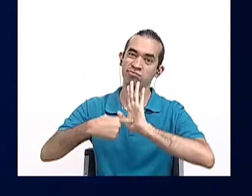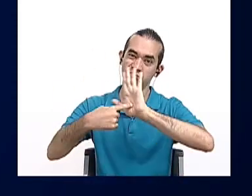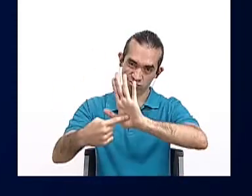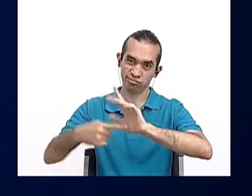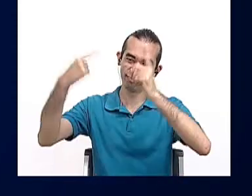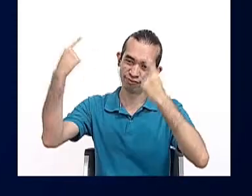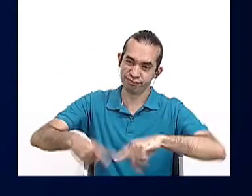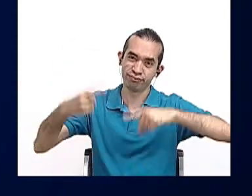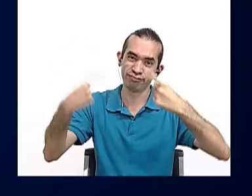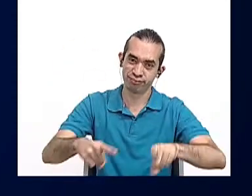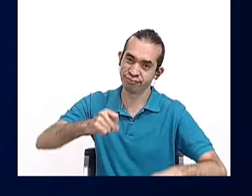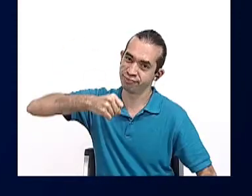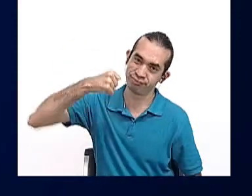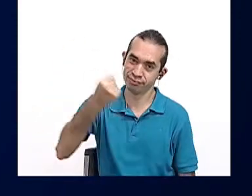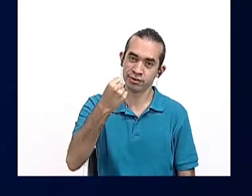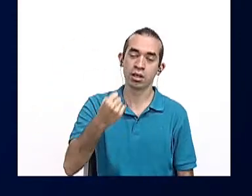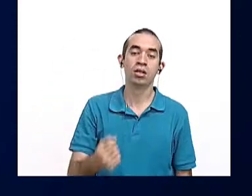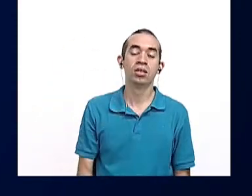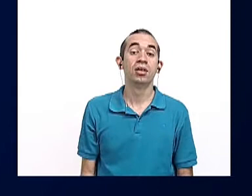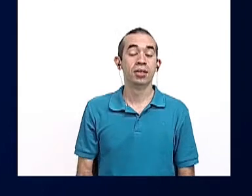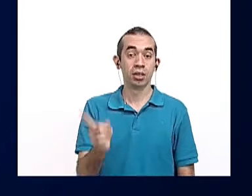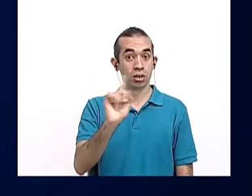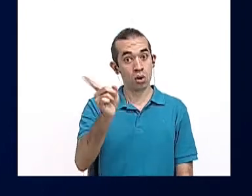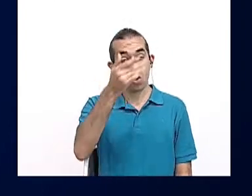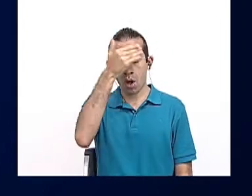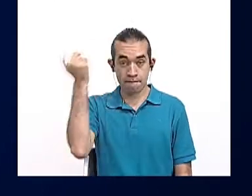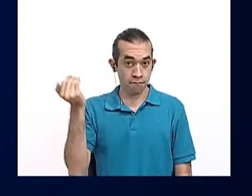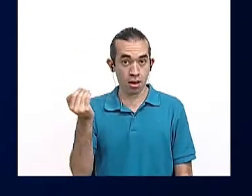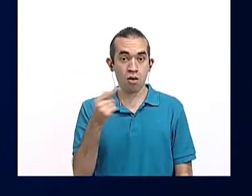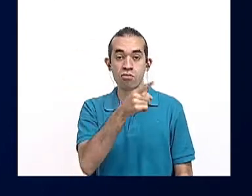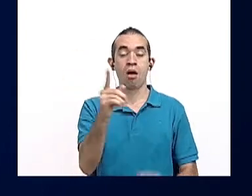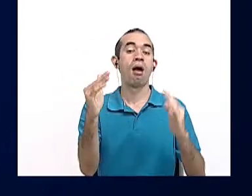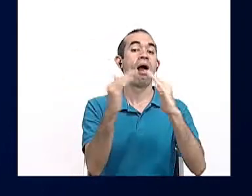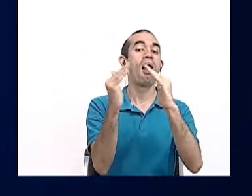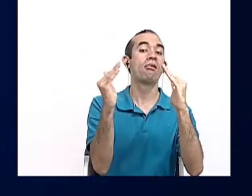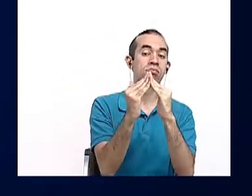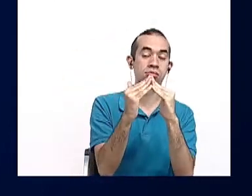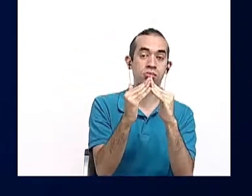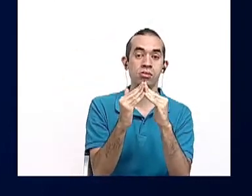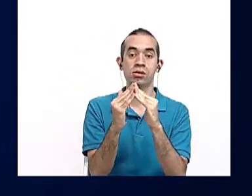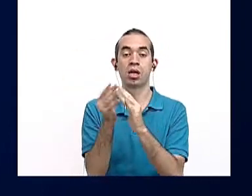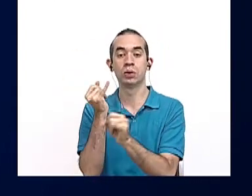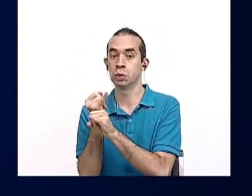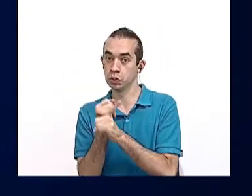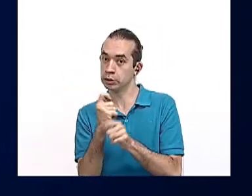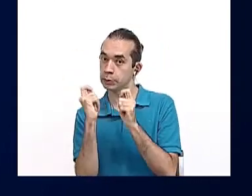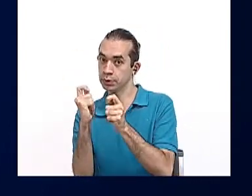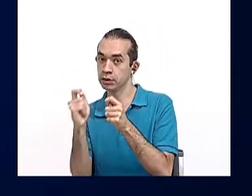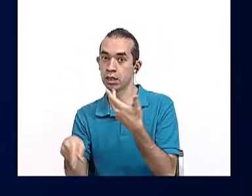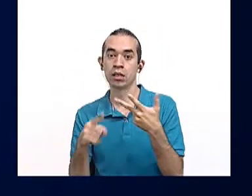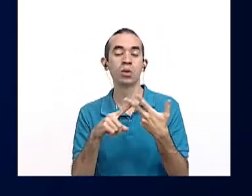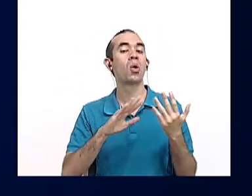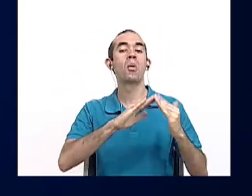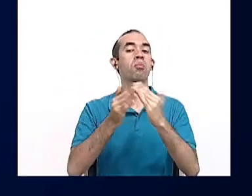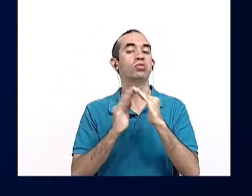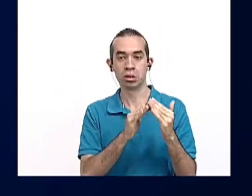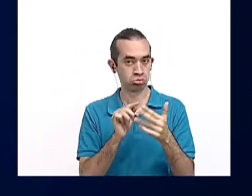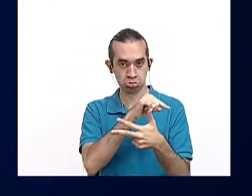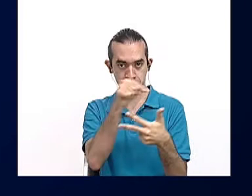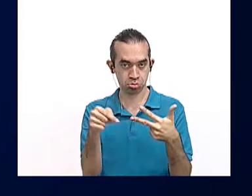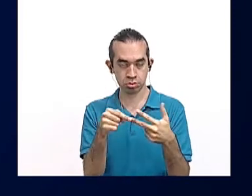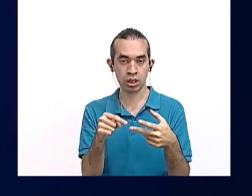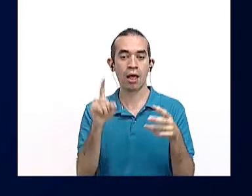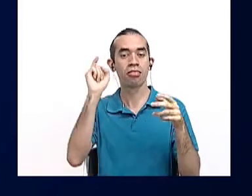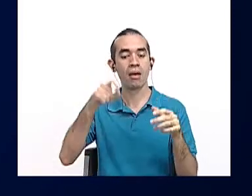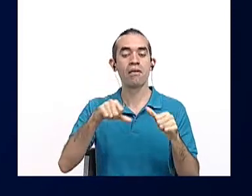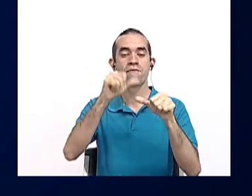estas consecuencias. Así que no olviden, desde nuestro hogar, desde nuestros centros educativos, desde nuestras comunidades, unamos